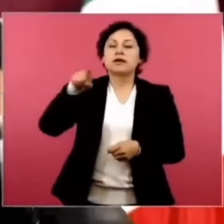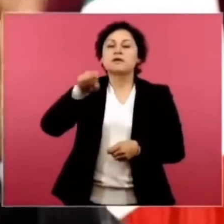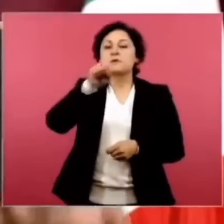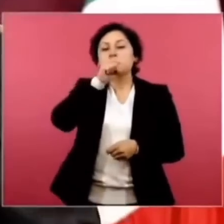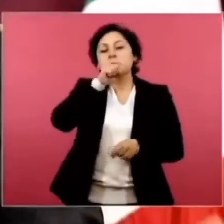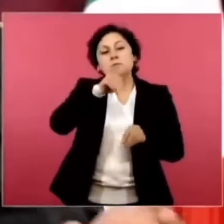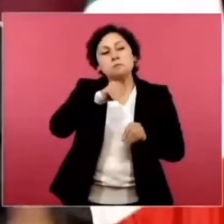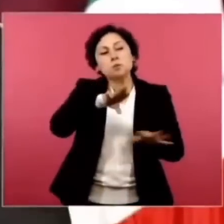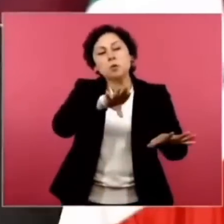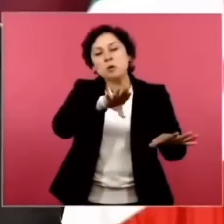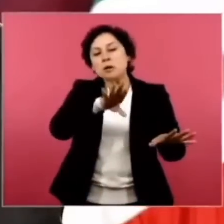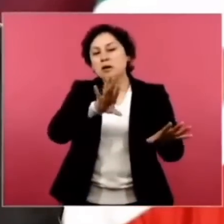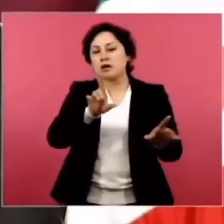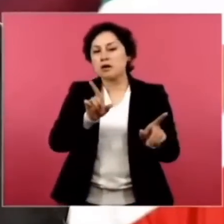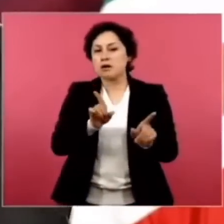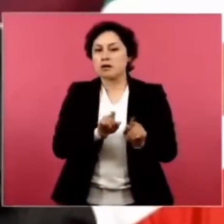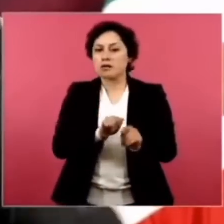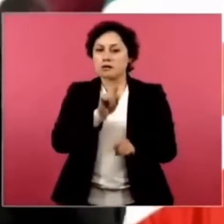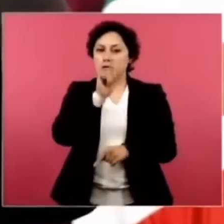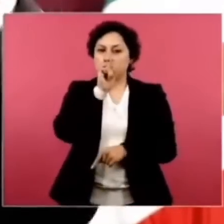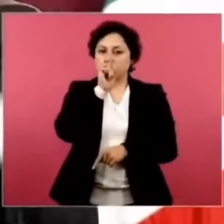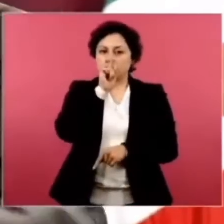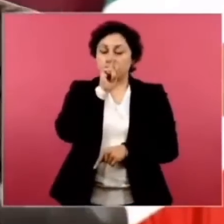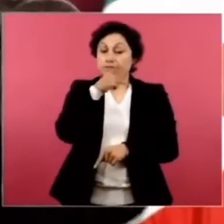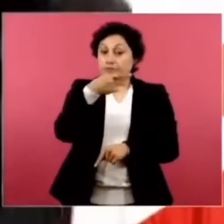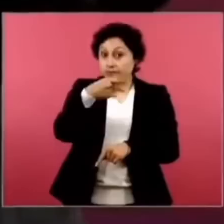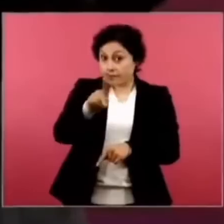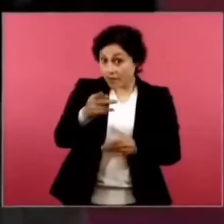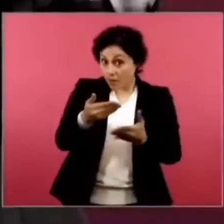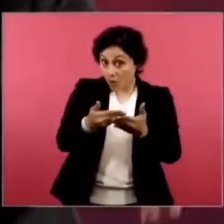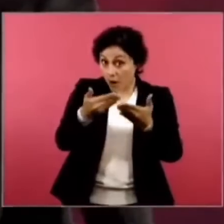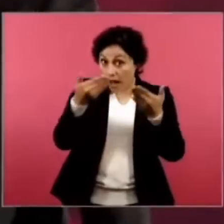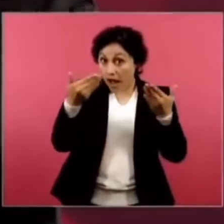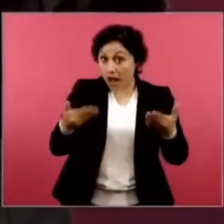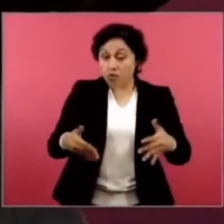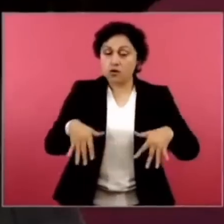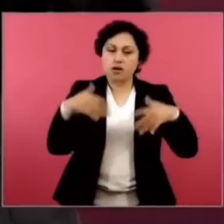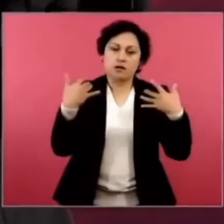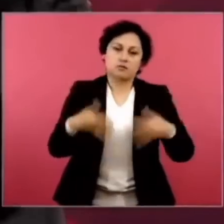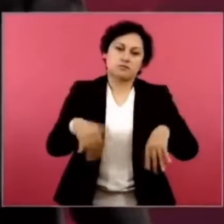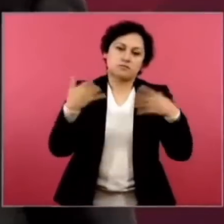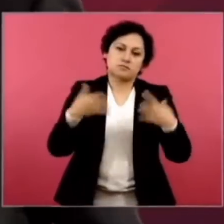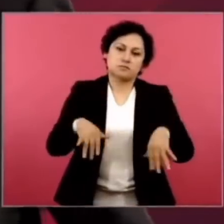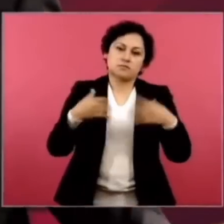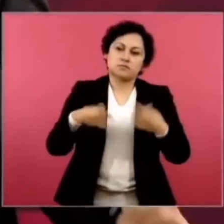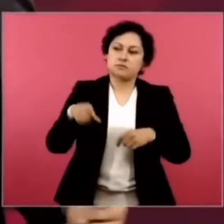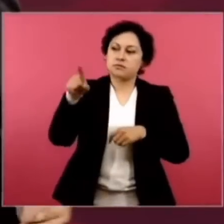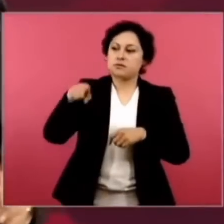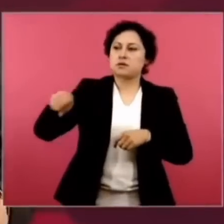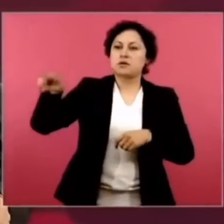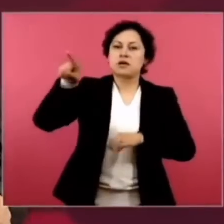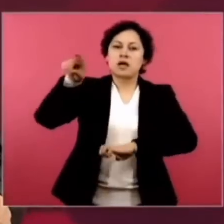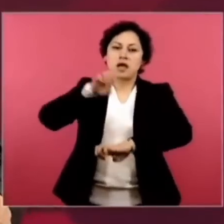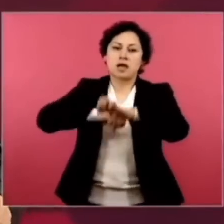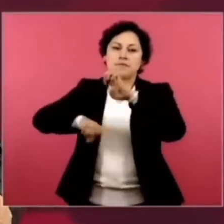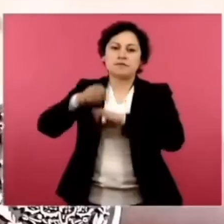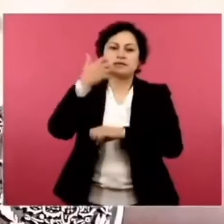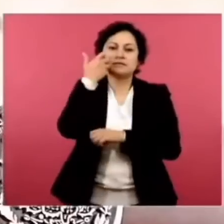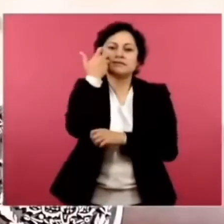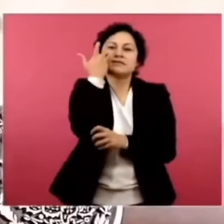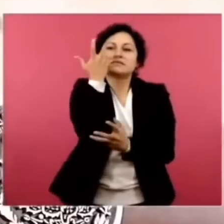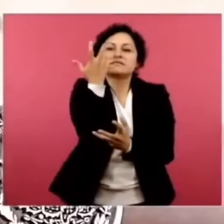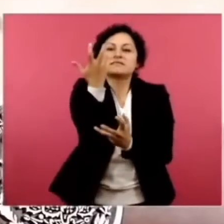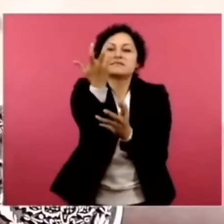Pero no, ahora es el contrato porque voy a hacer la pista del aeropuerto